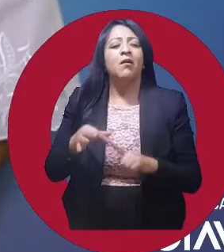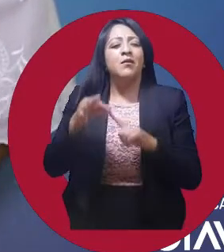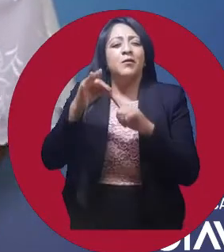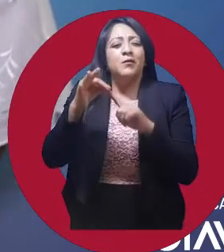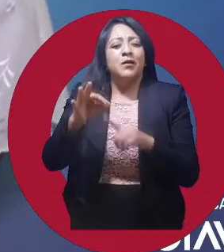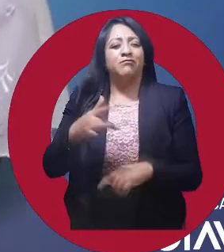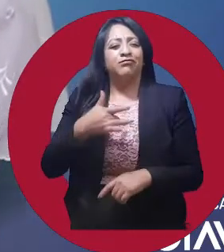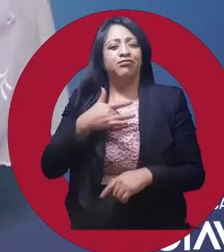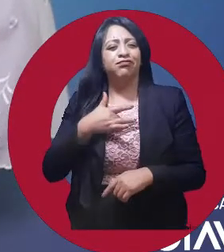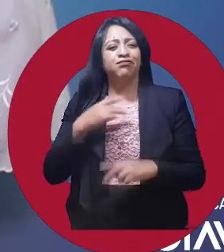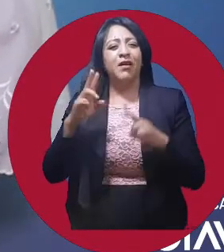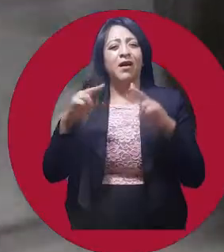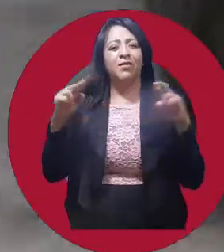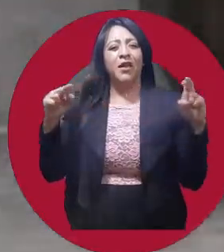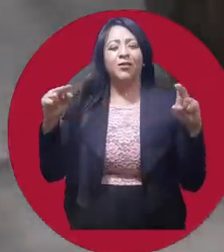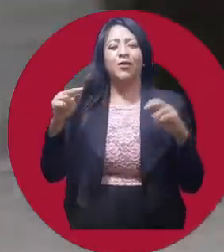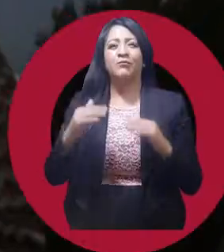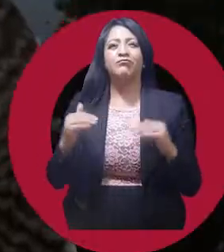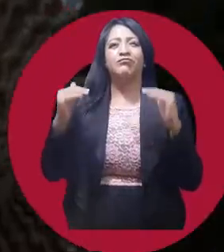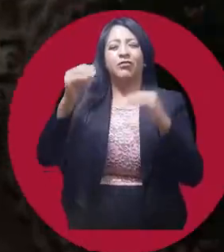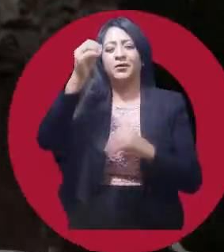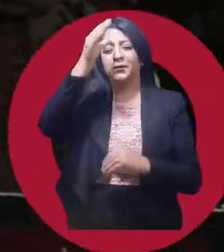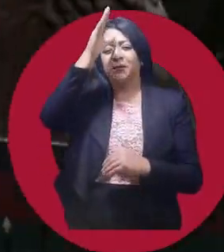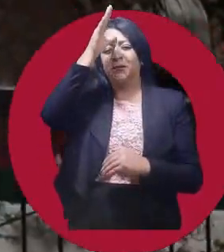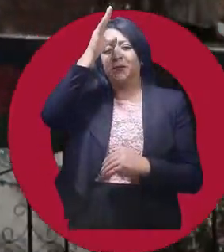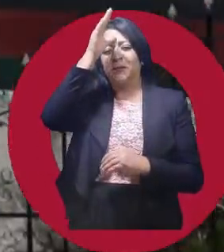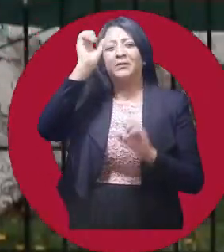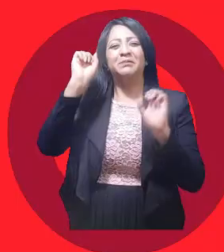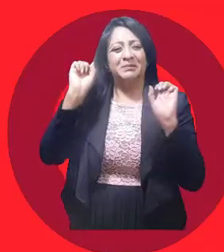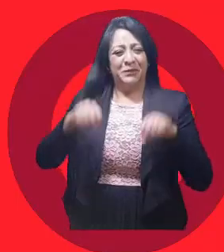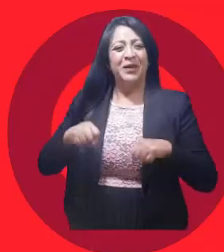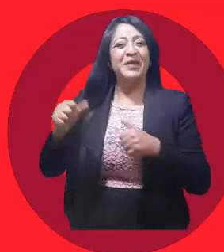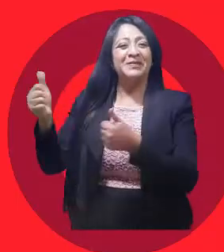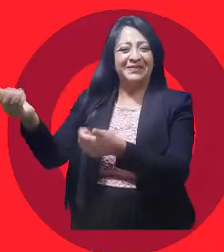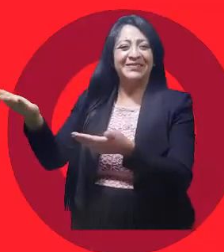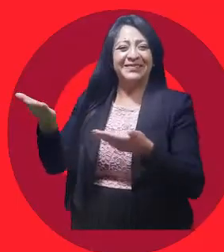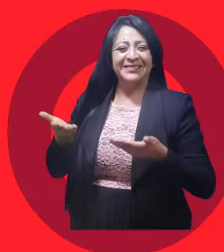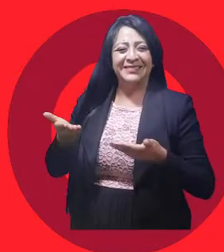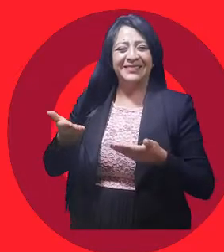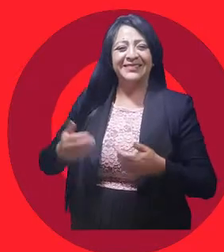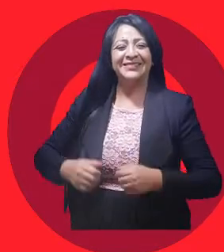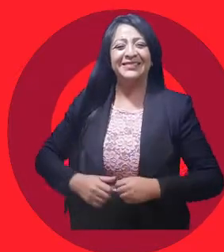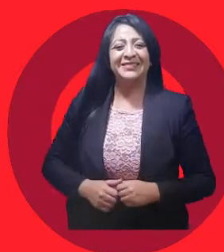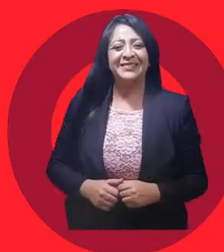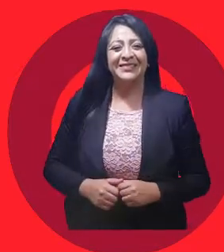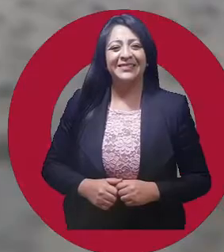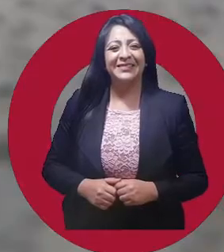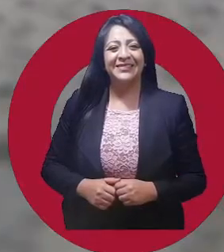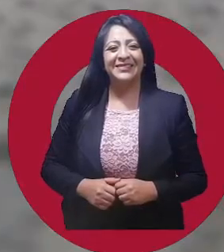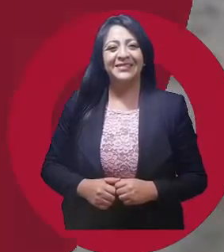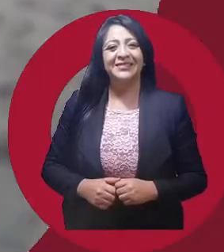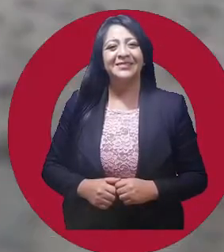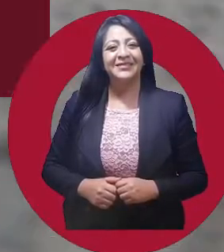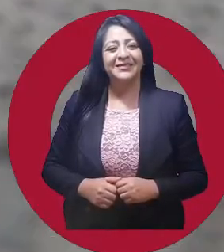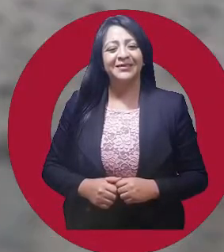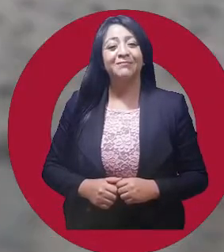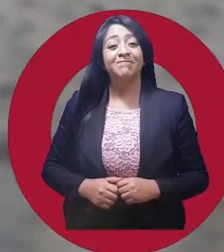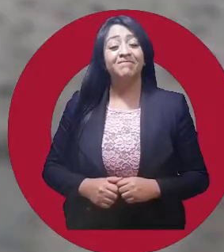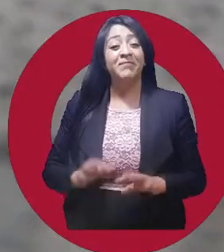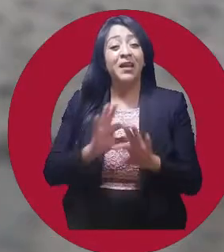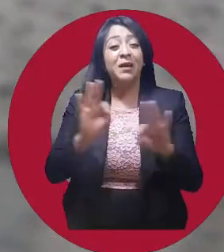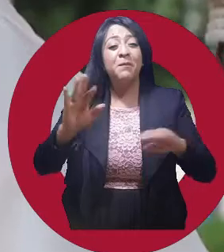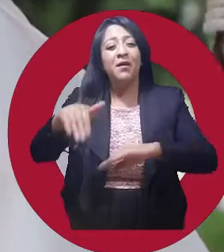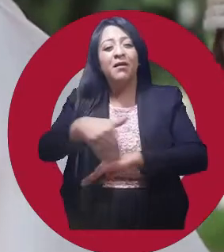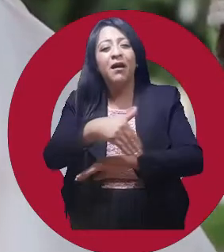y de gran trasfondo naturalista, cósmico, humanístico y de sabiduría muy elevada. Son todos bienvenidos. La limpieza